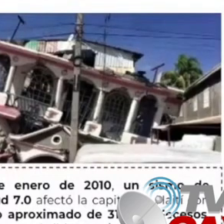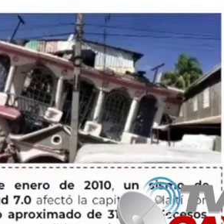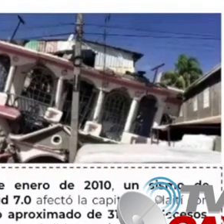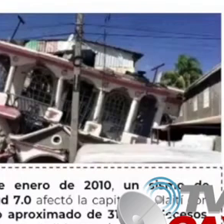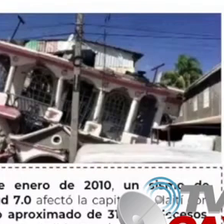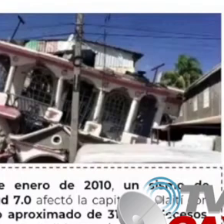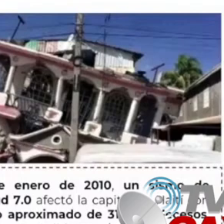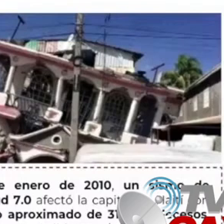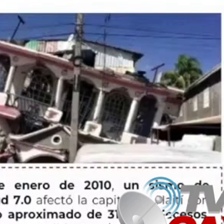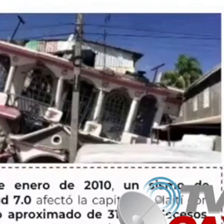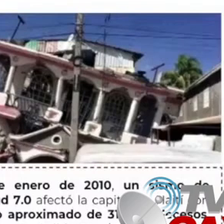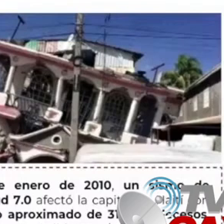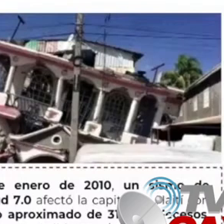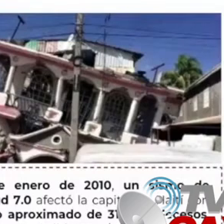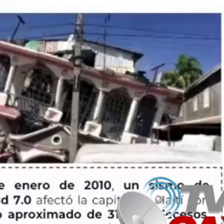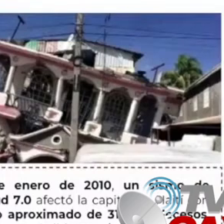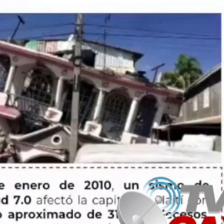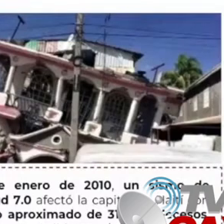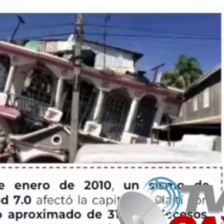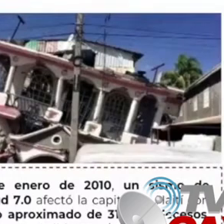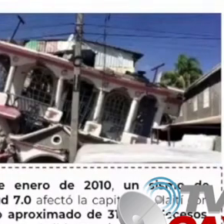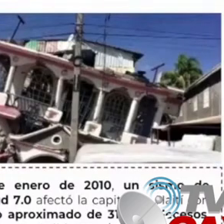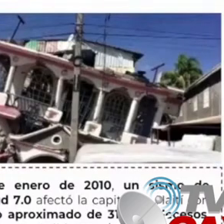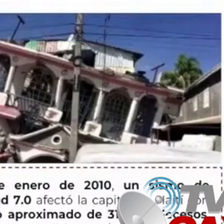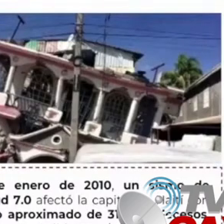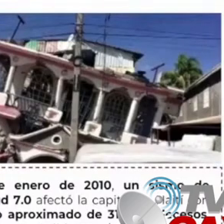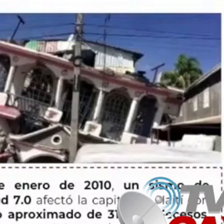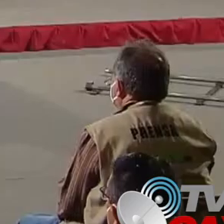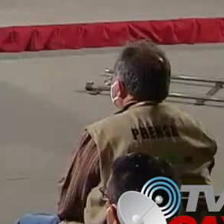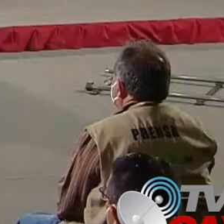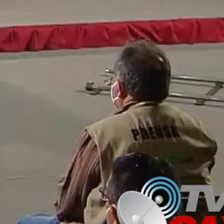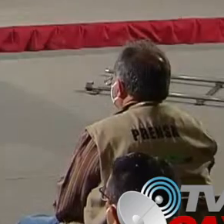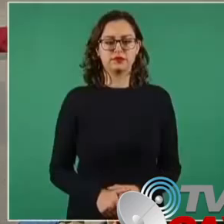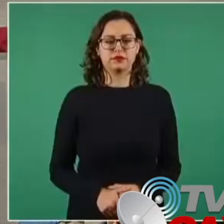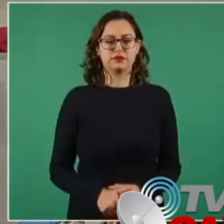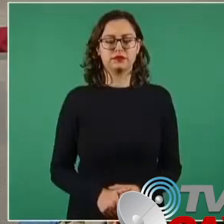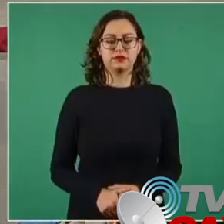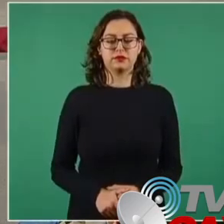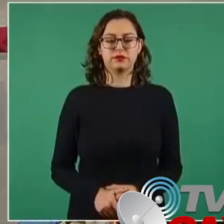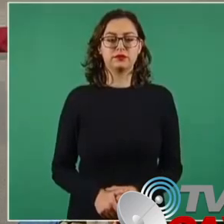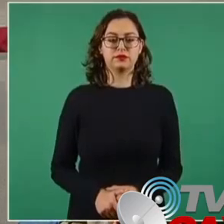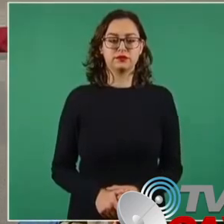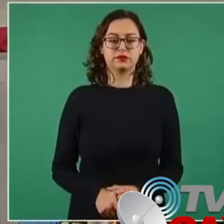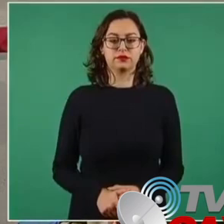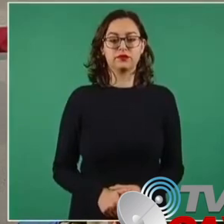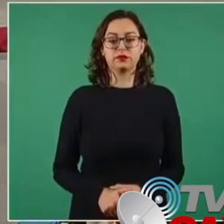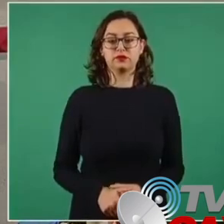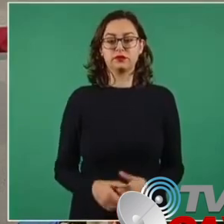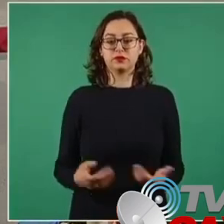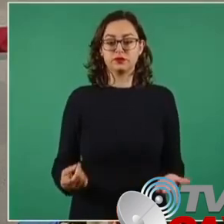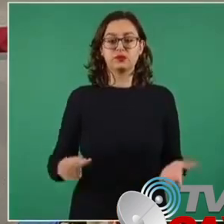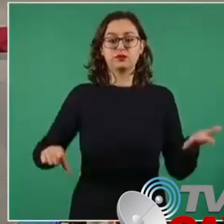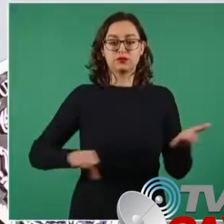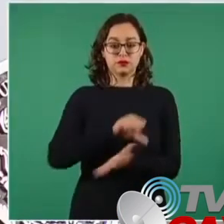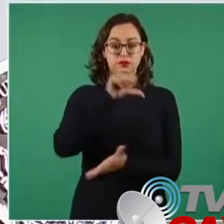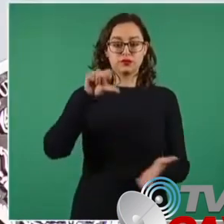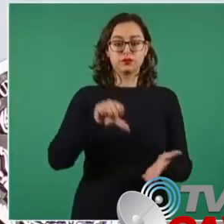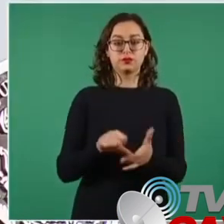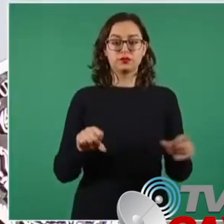y ligero en Cuba y República Dominicana. En la zona epicentro hubo